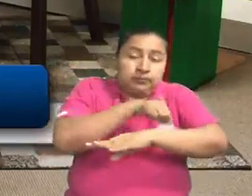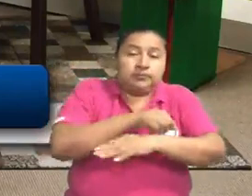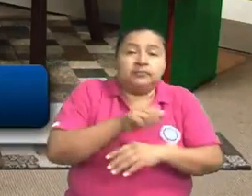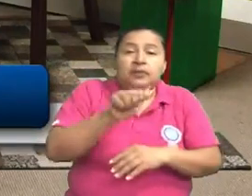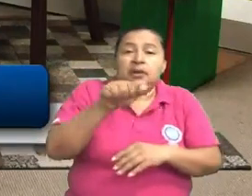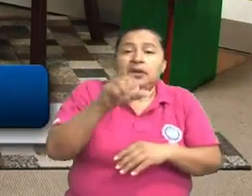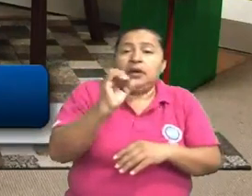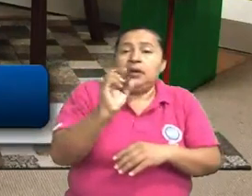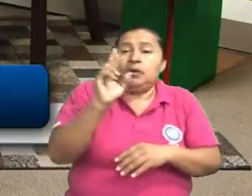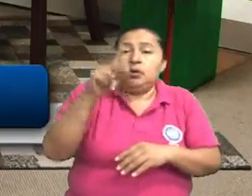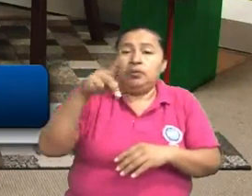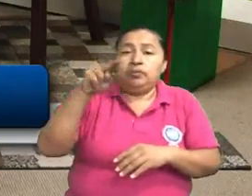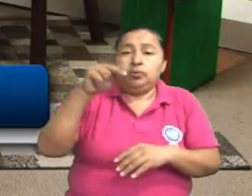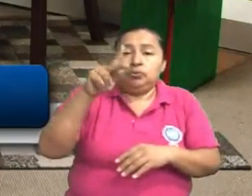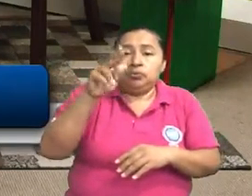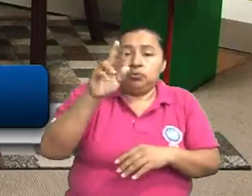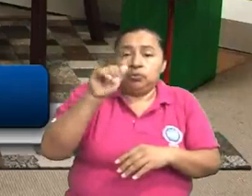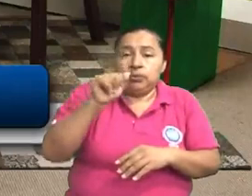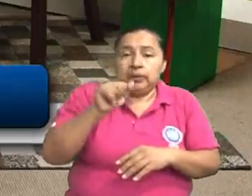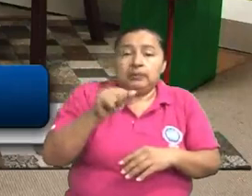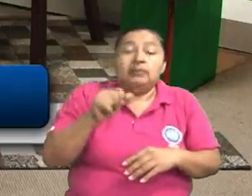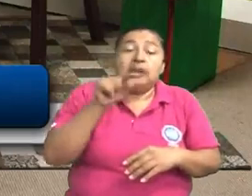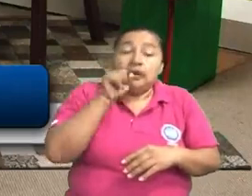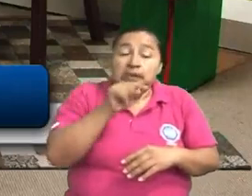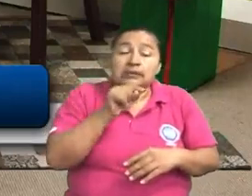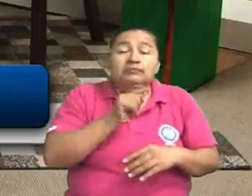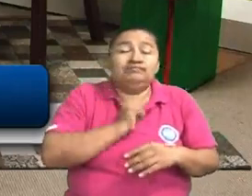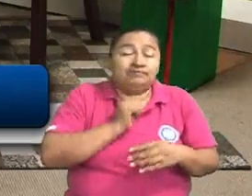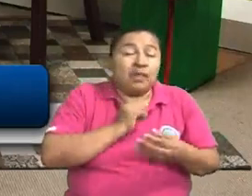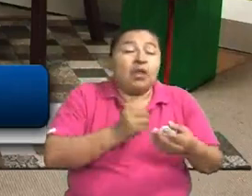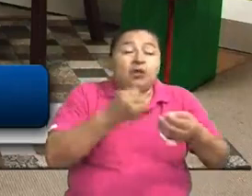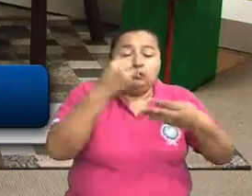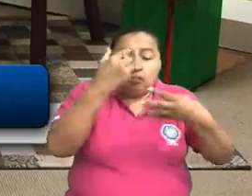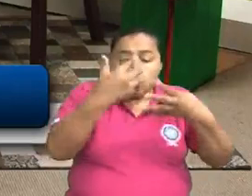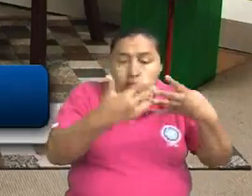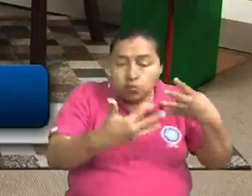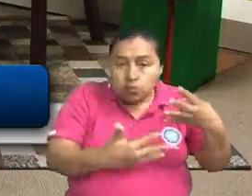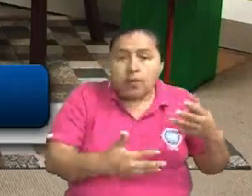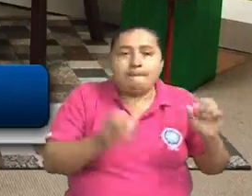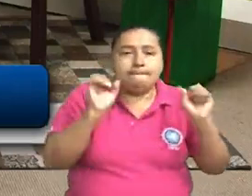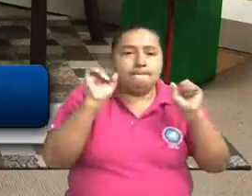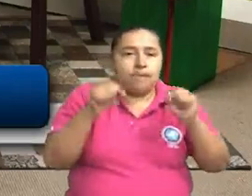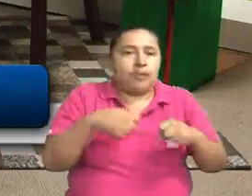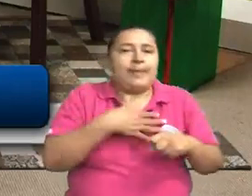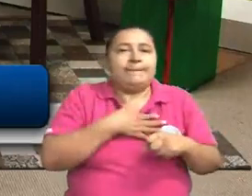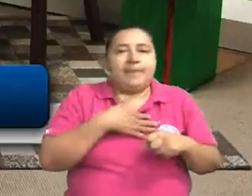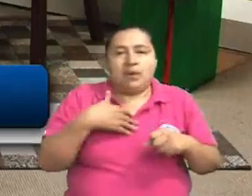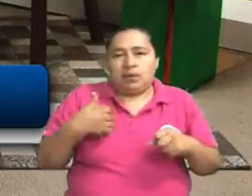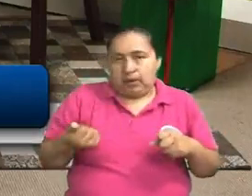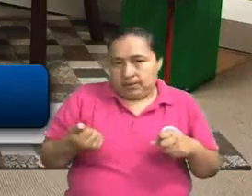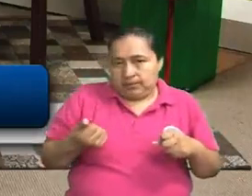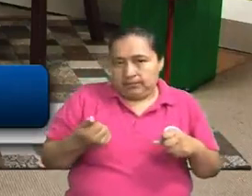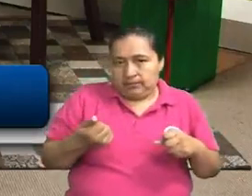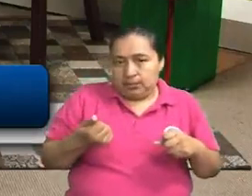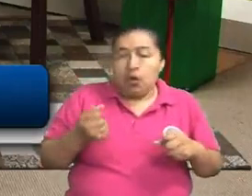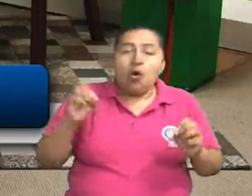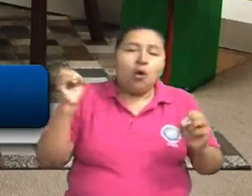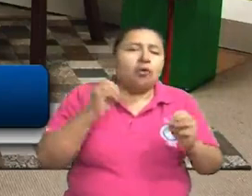acupuntura tiene una gama enorme de patologías que pueden mejorar e incluso